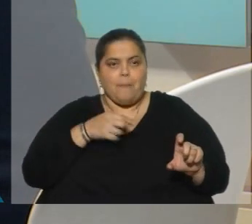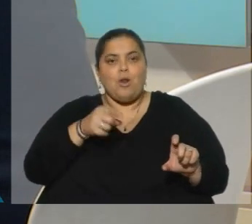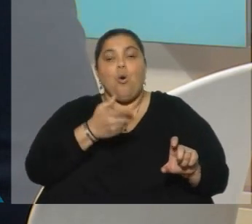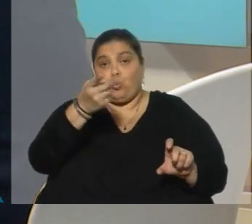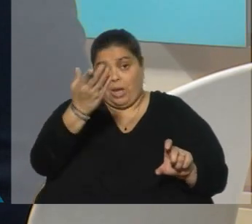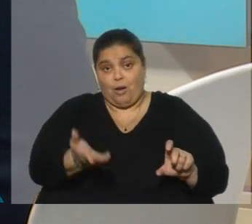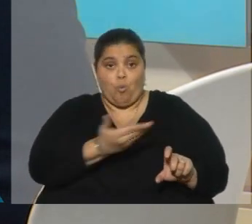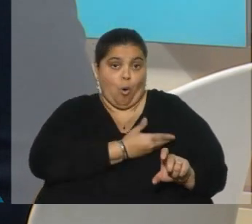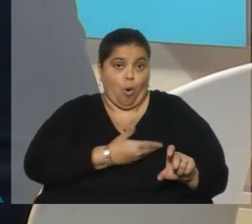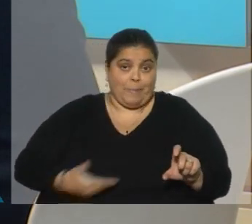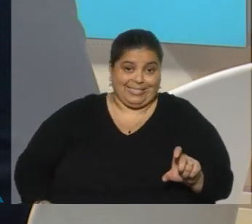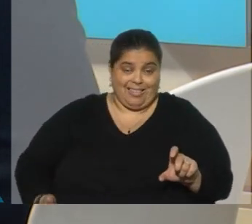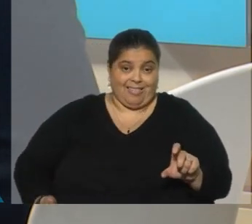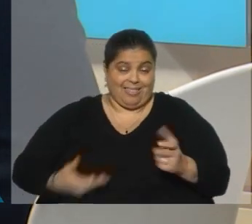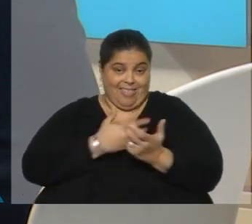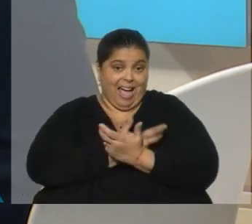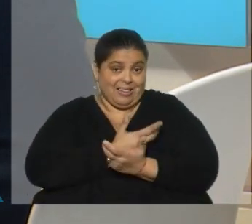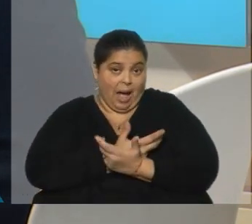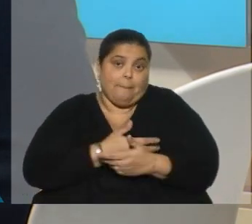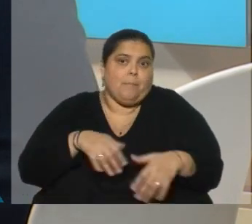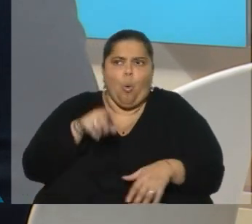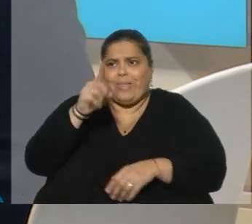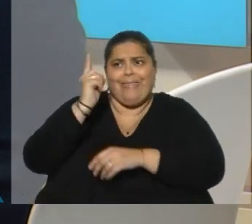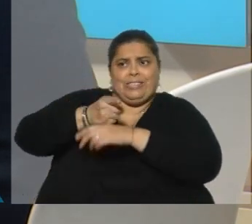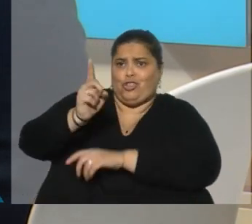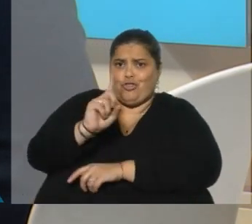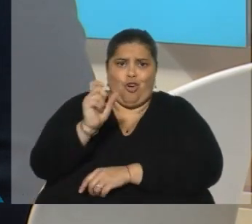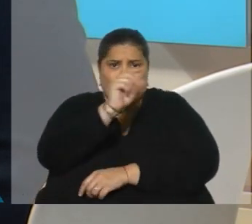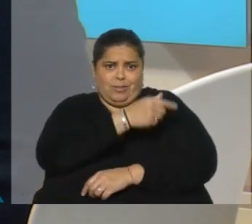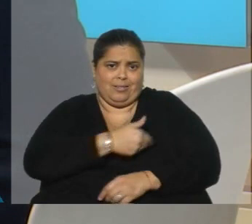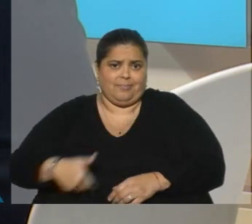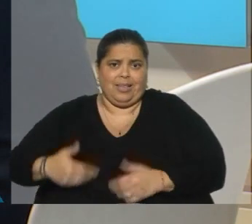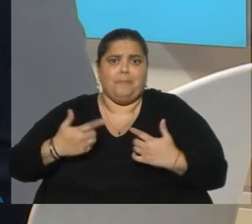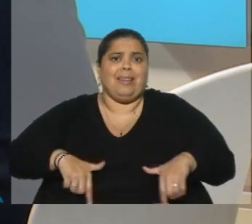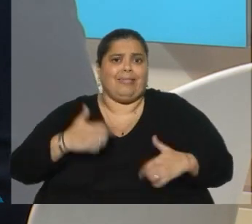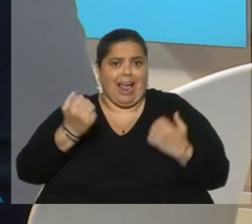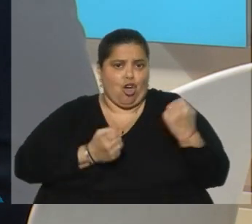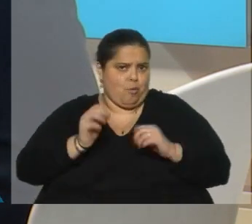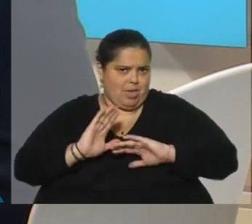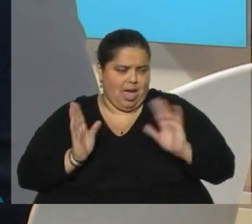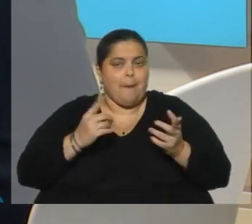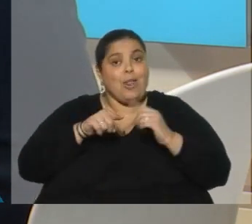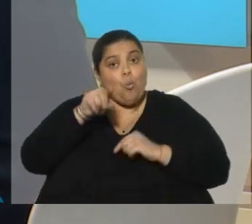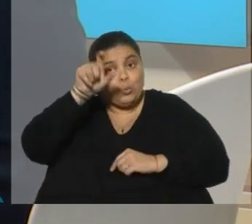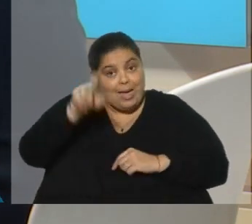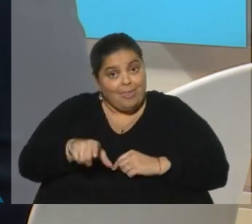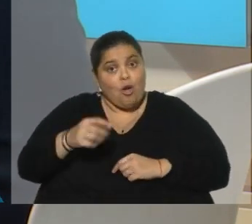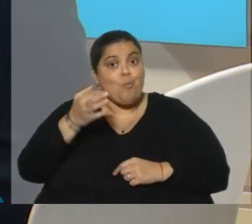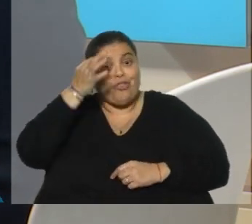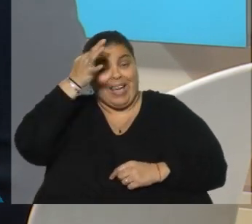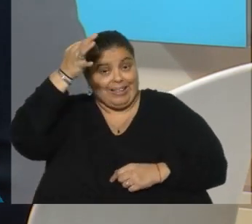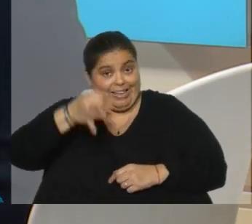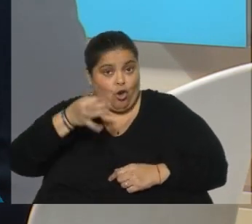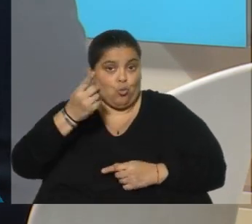técnico, en definitiva, la decisión no es suya, ¿no? La tienen que tomar la torre ejecutiva y la ministra de Economía, Pero usted como técnico y que está al frente de